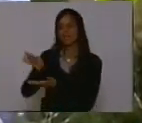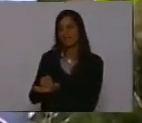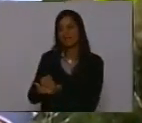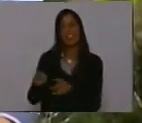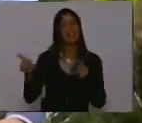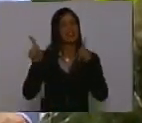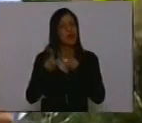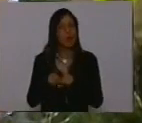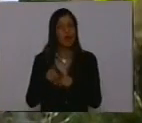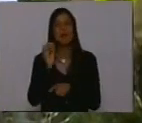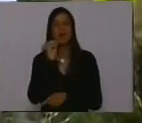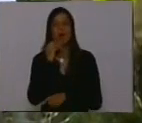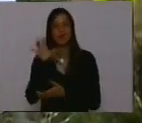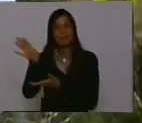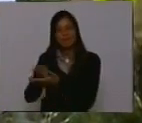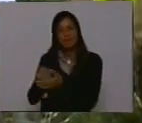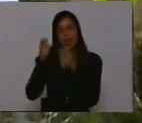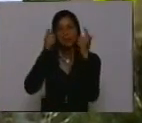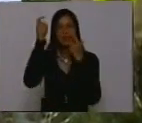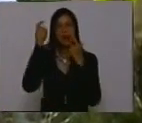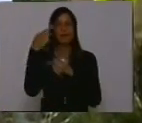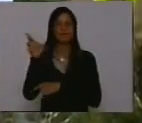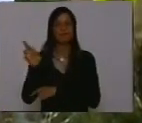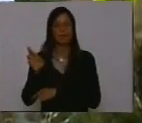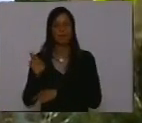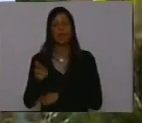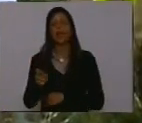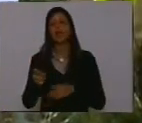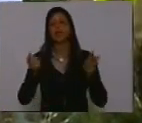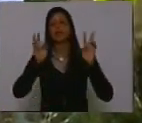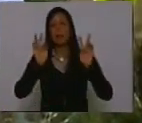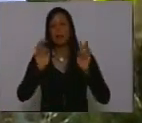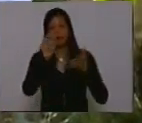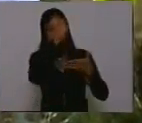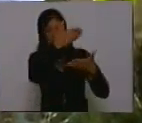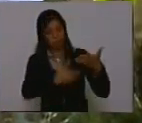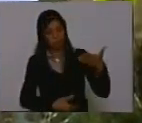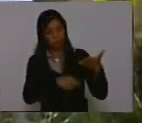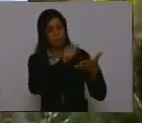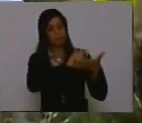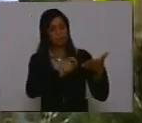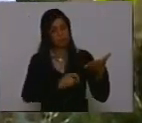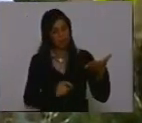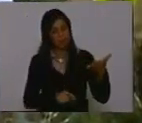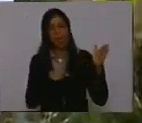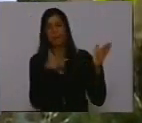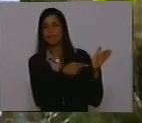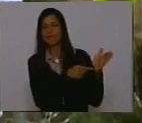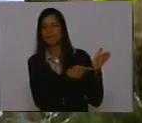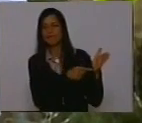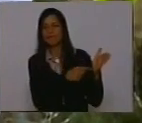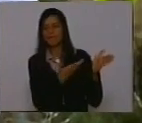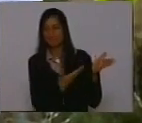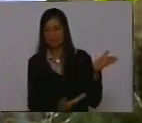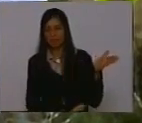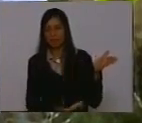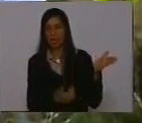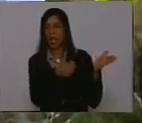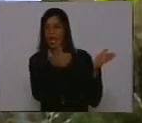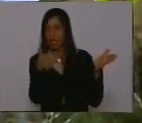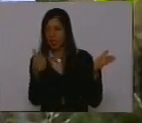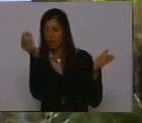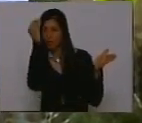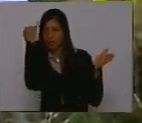documento que va a ser desarrollado en cada uno de sus temas por nuestros compañeros nos convoca